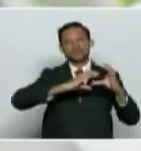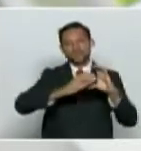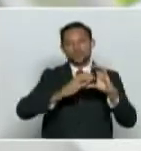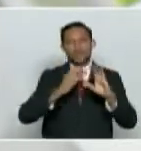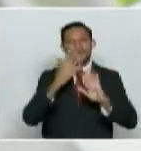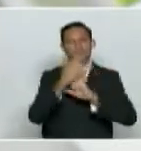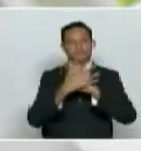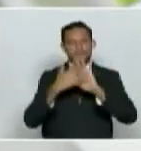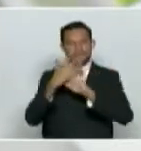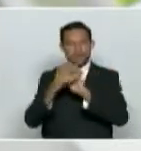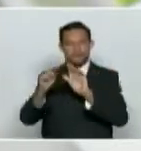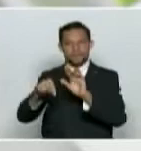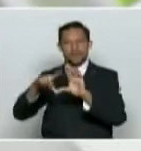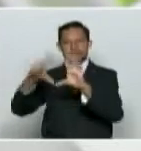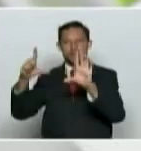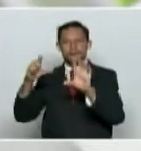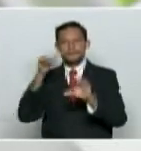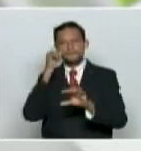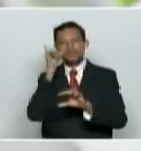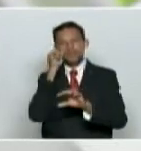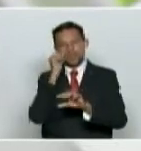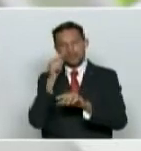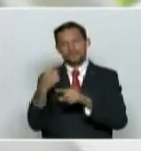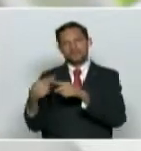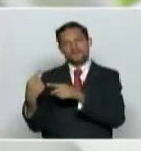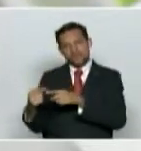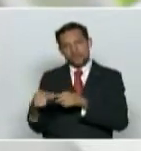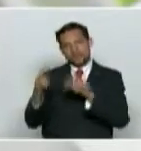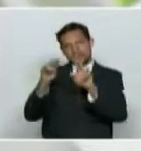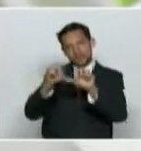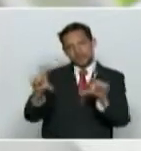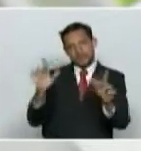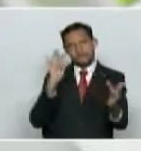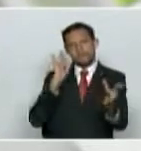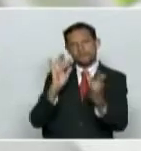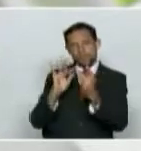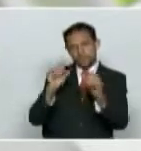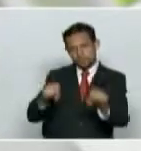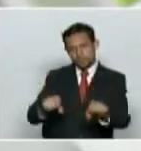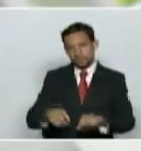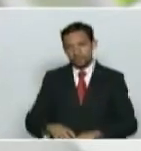Un espacio para compartir nuestras producciones en Internet.